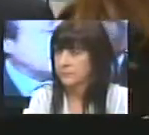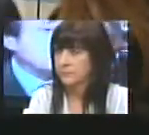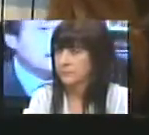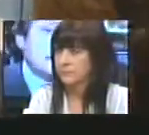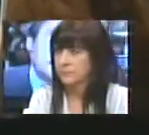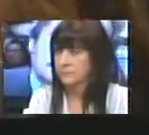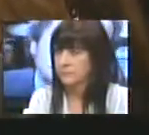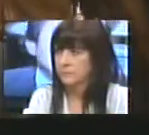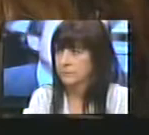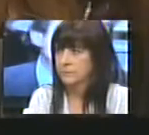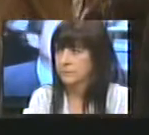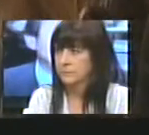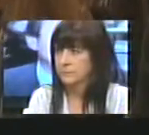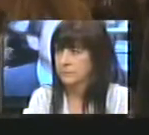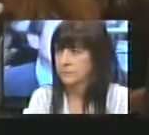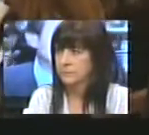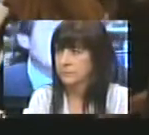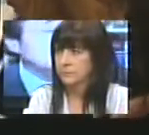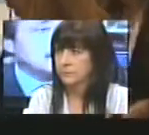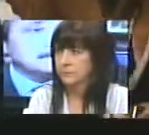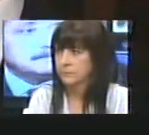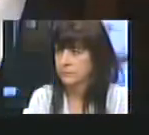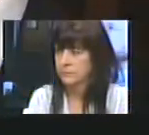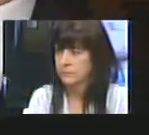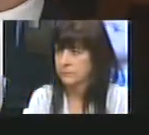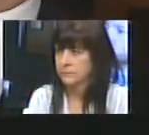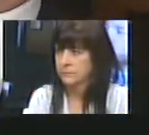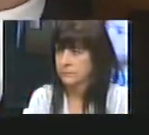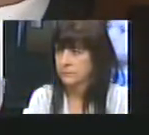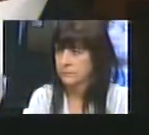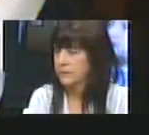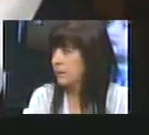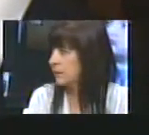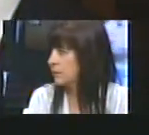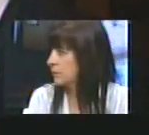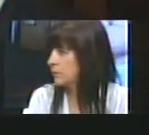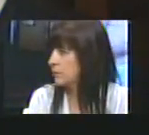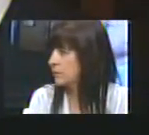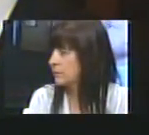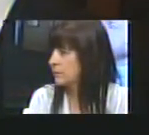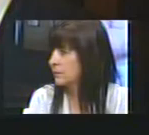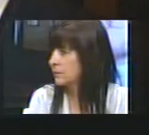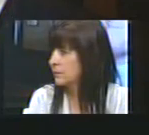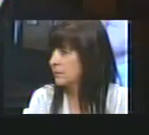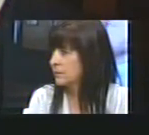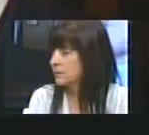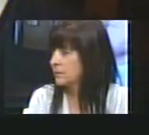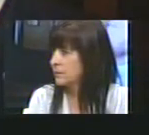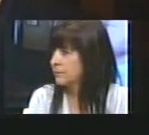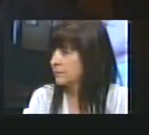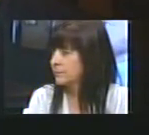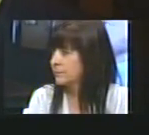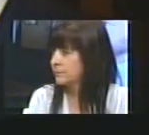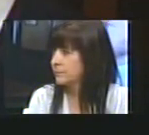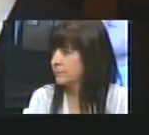reto, del autobombo, bueno, muy bien, ya terminó el discurso, me voy. ¿Cómo nos llamó la atención la ausencia de, por ejemplo, la diputada Carrió, una diputada que